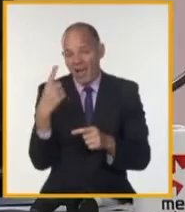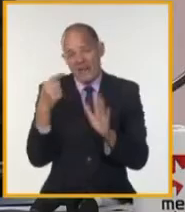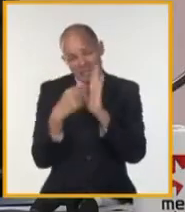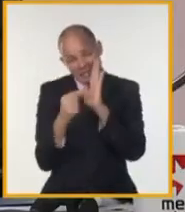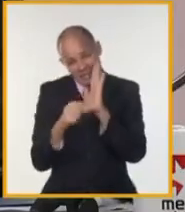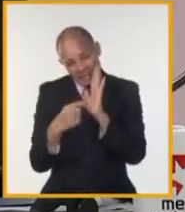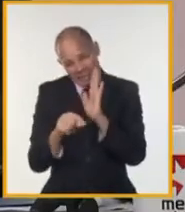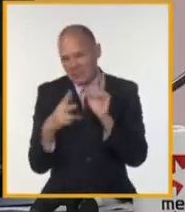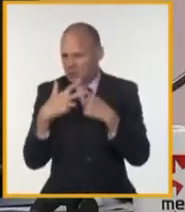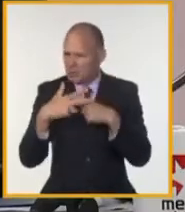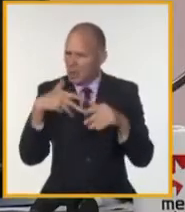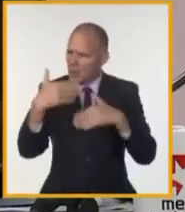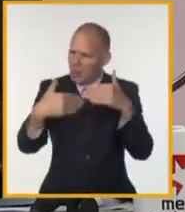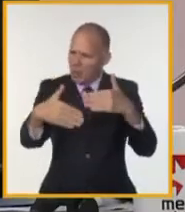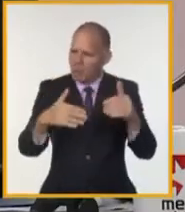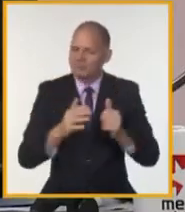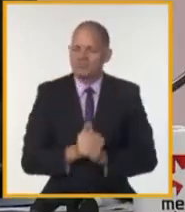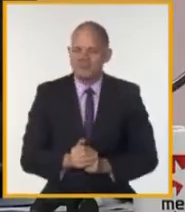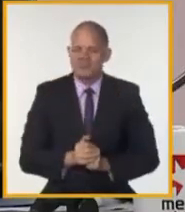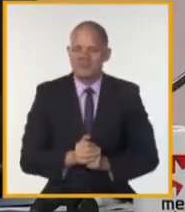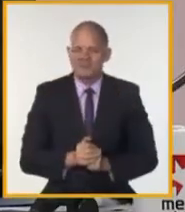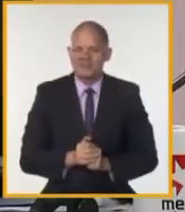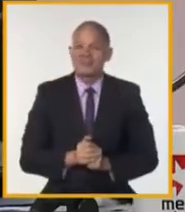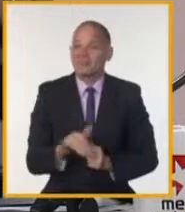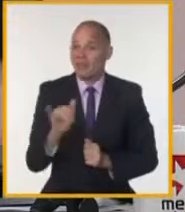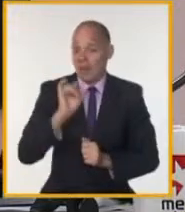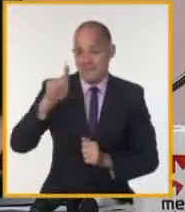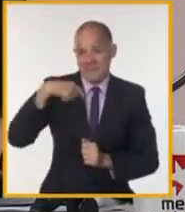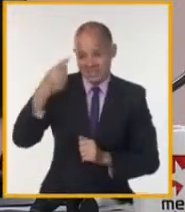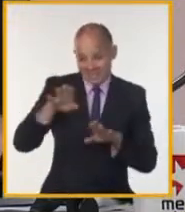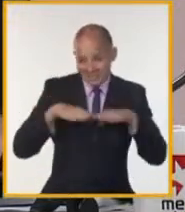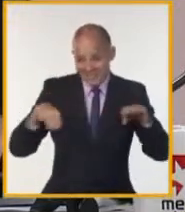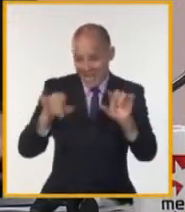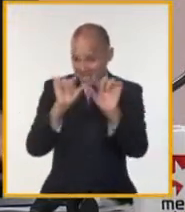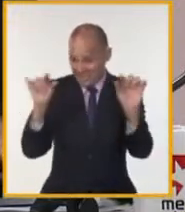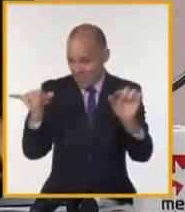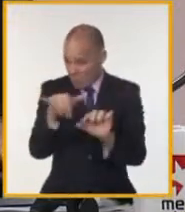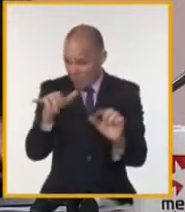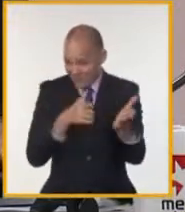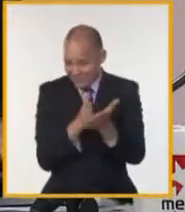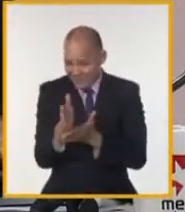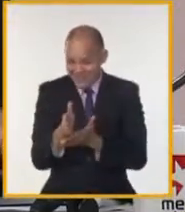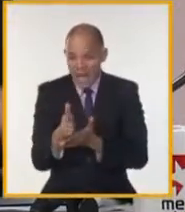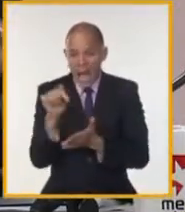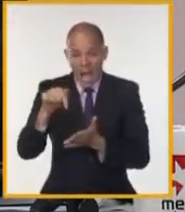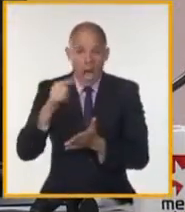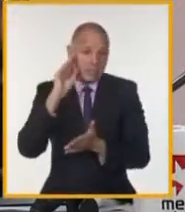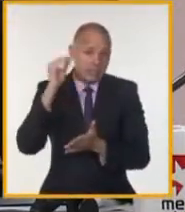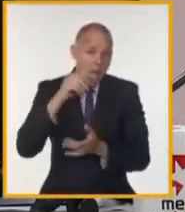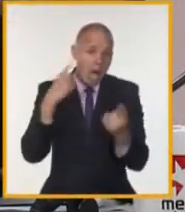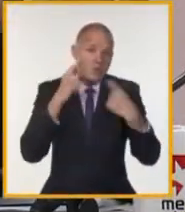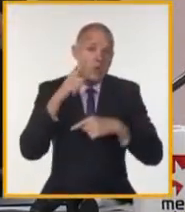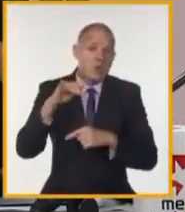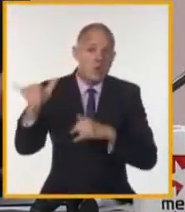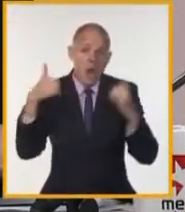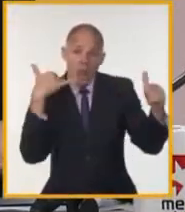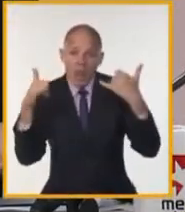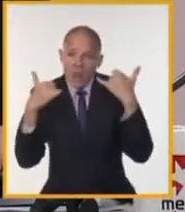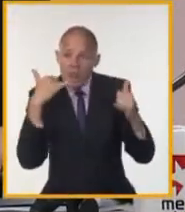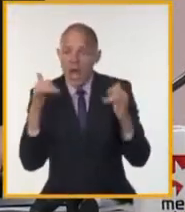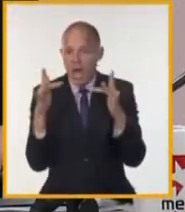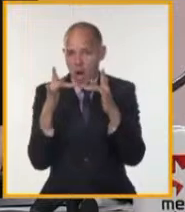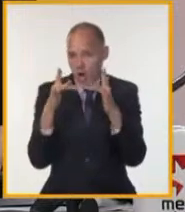eso sabremos también mañana en nuestro programa, hemos tenido abiertos los teléfonos de Radio Rebelde, sigue abierto nuestro